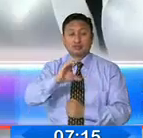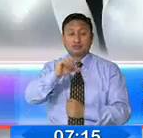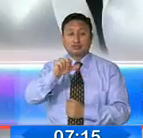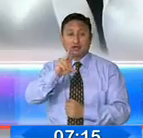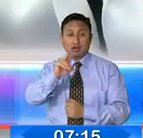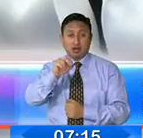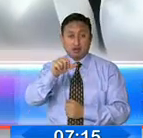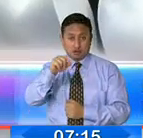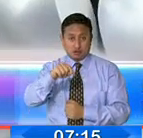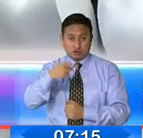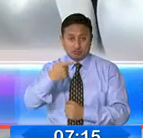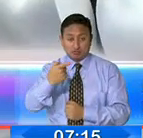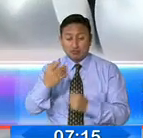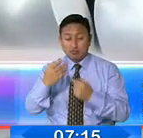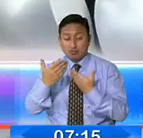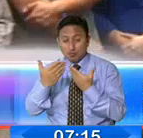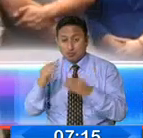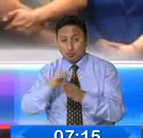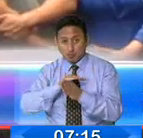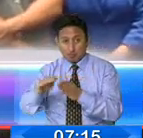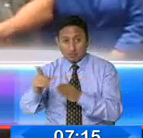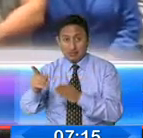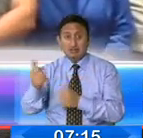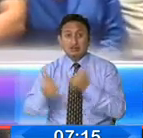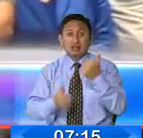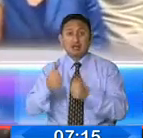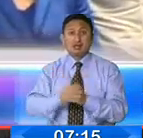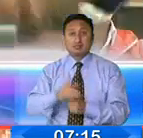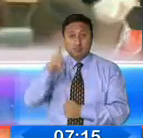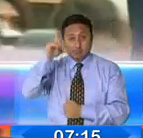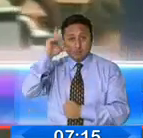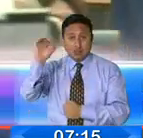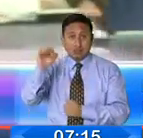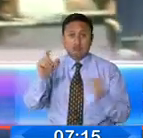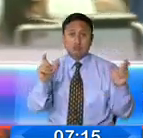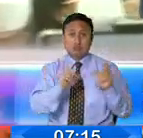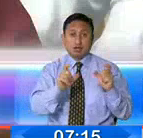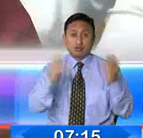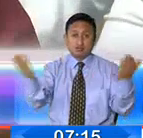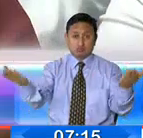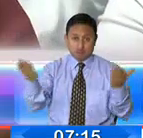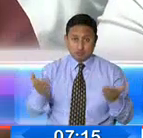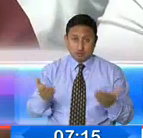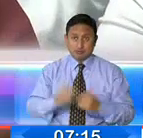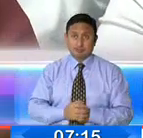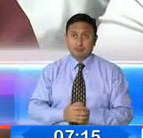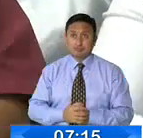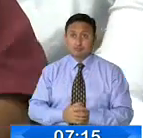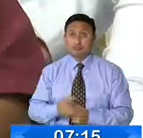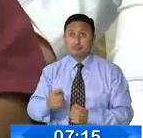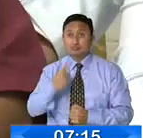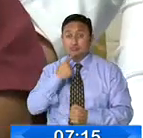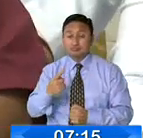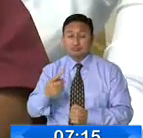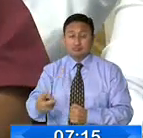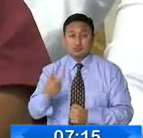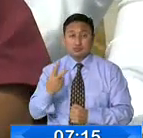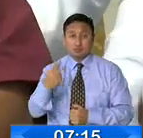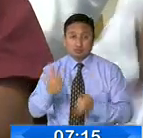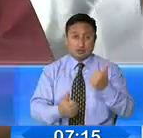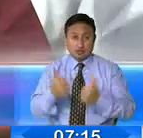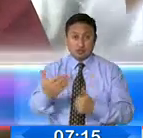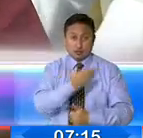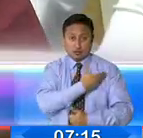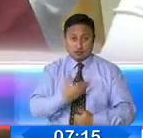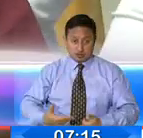para hacer un llamado a los candidatos presidenciables Guillermo Lasso y Andrés Arauz. Le decimos a los dos candidatos a la presidencia